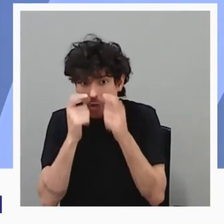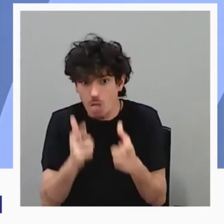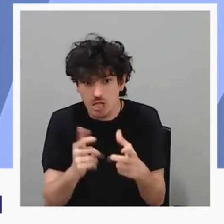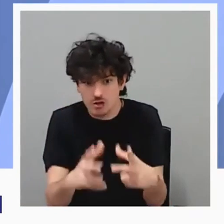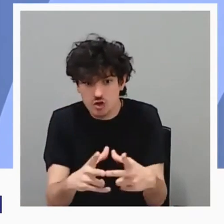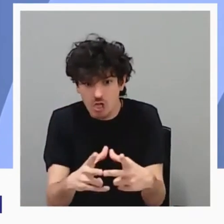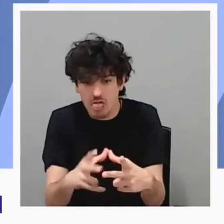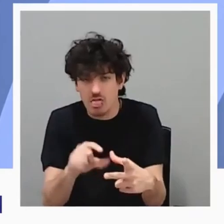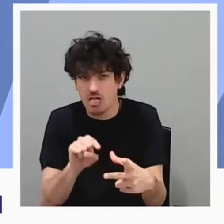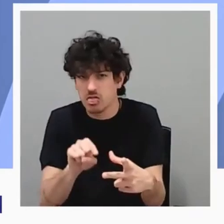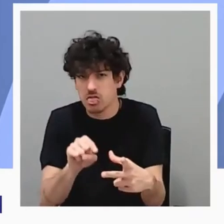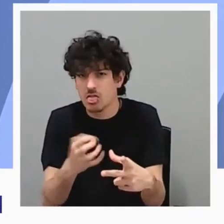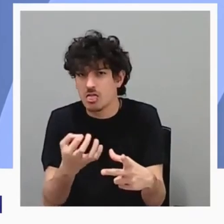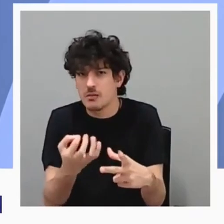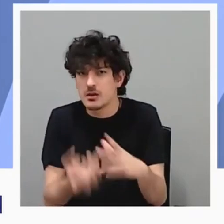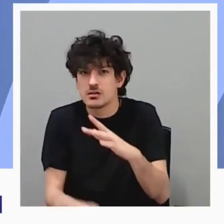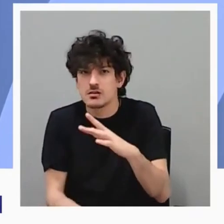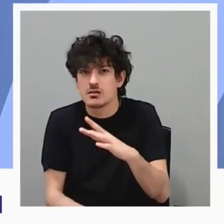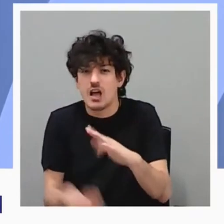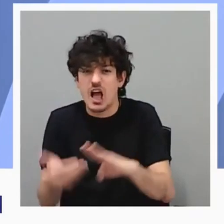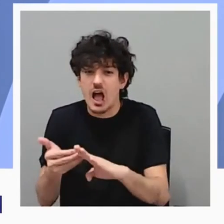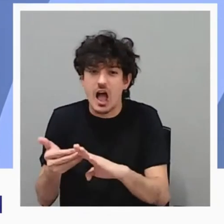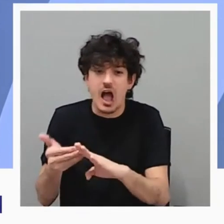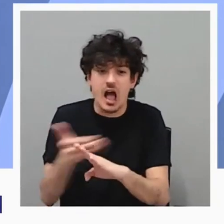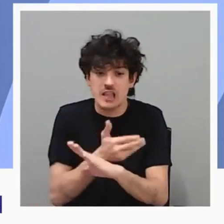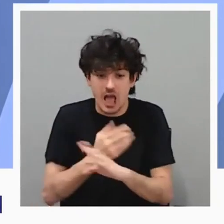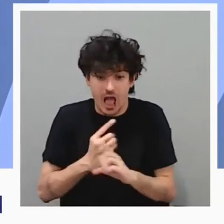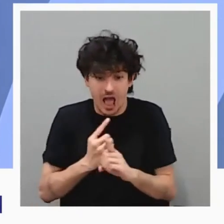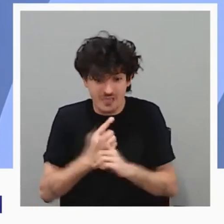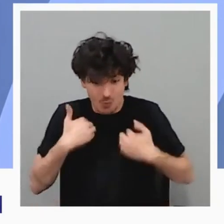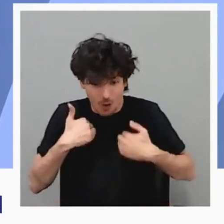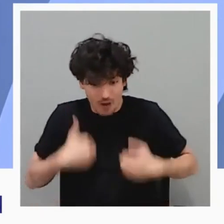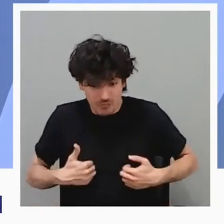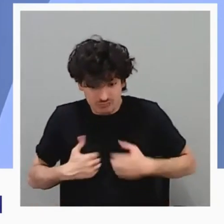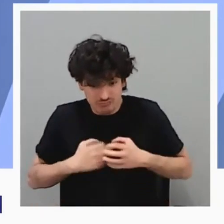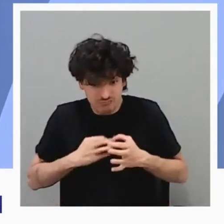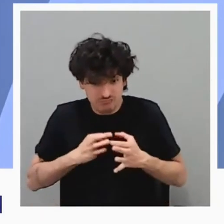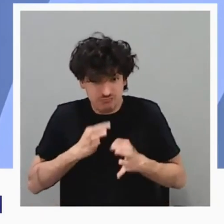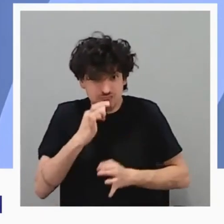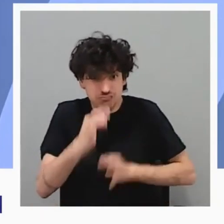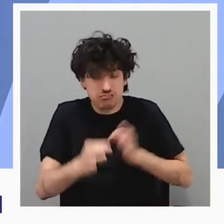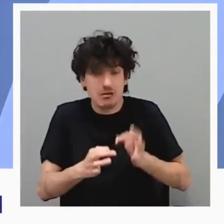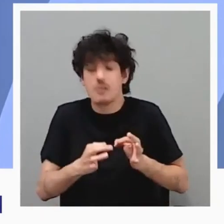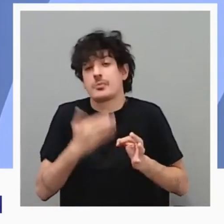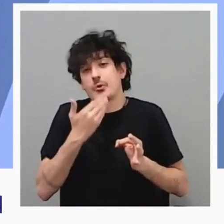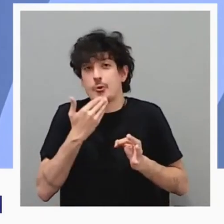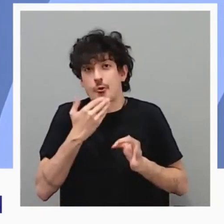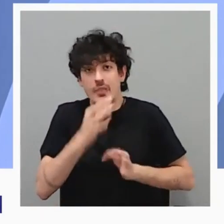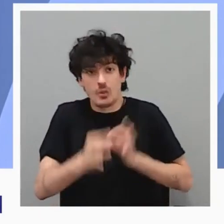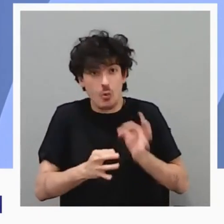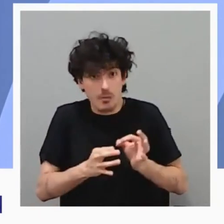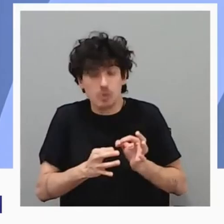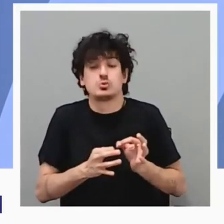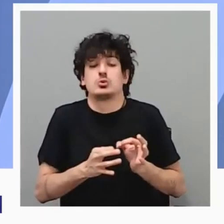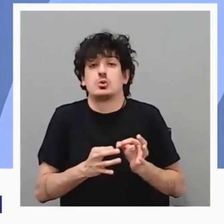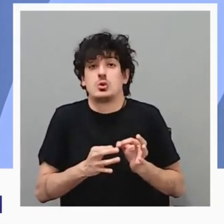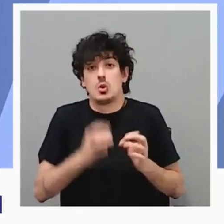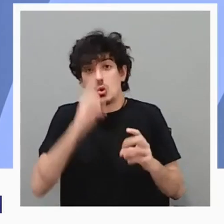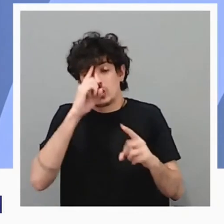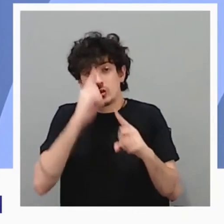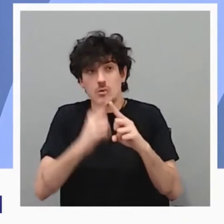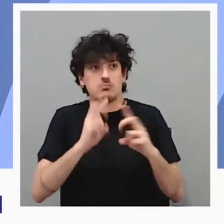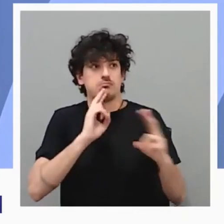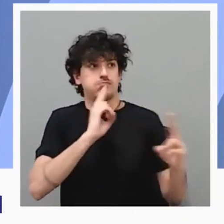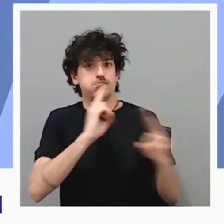unos anticuerpos previos para que este tipo de respuestas innovadoras sean lo más inmediatas posibles